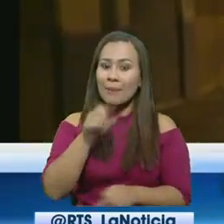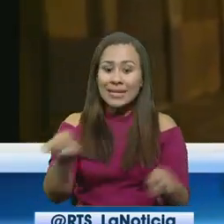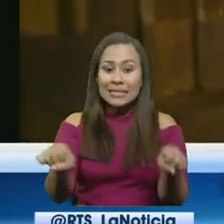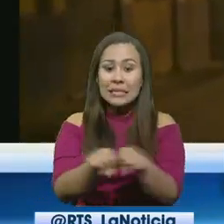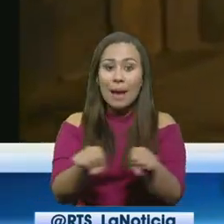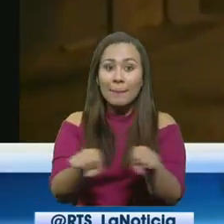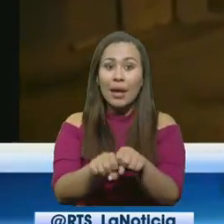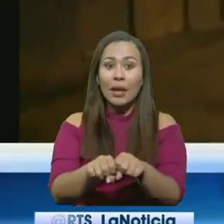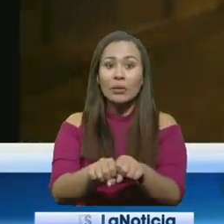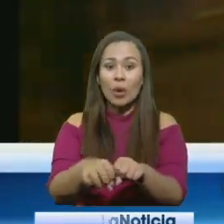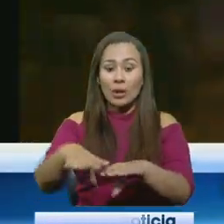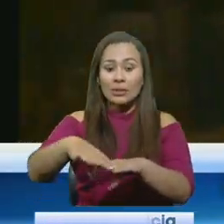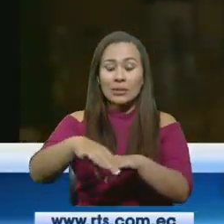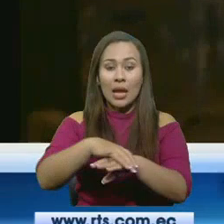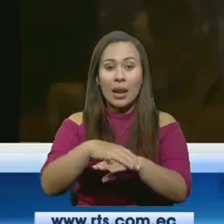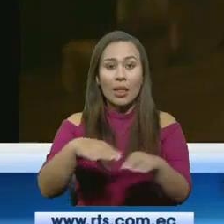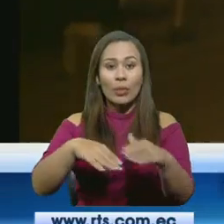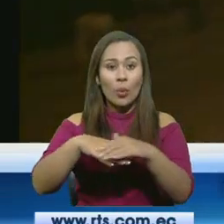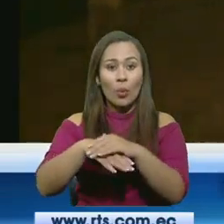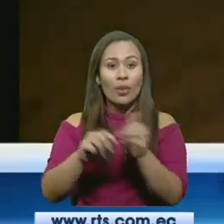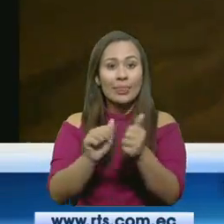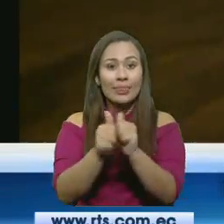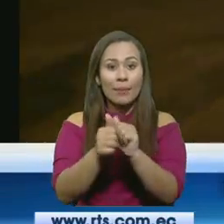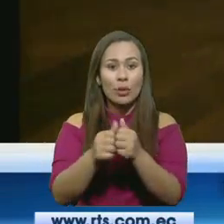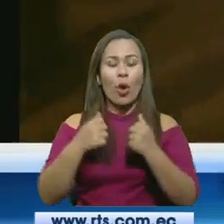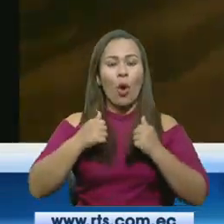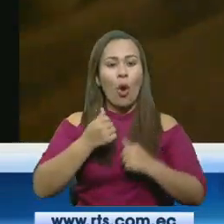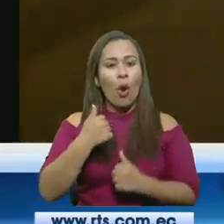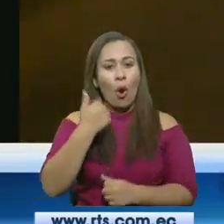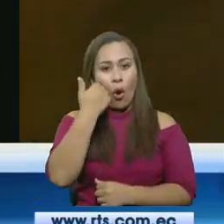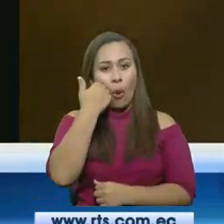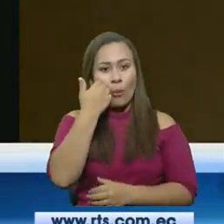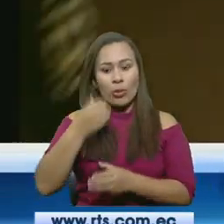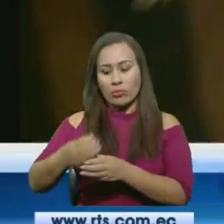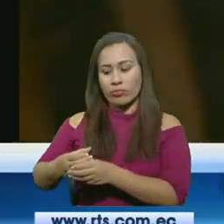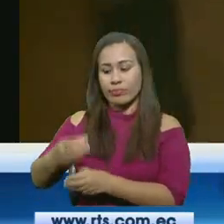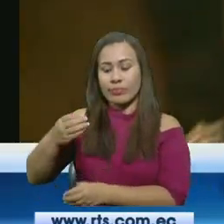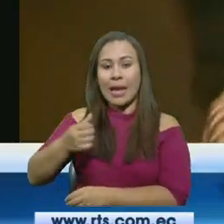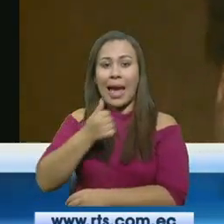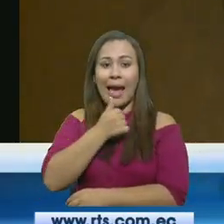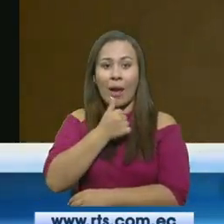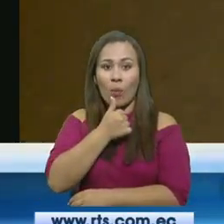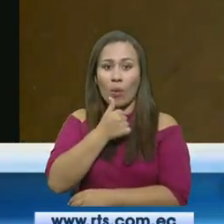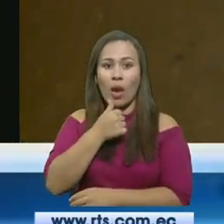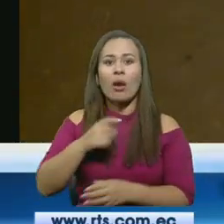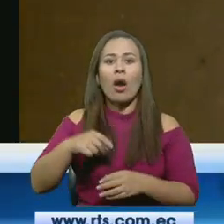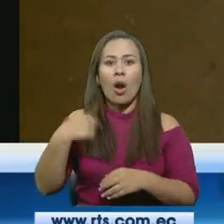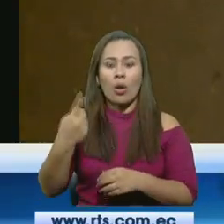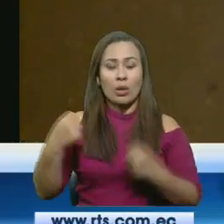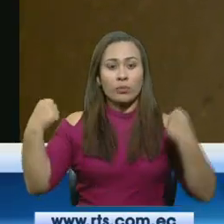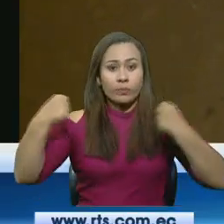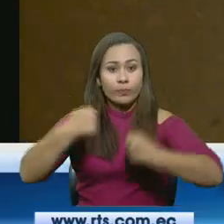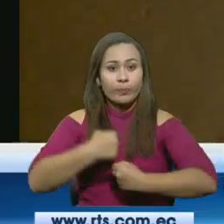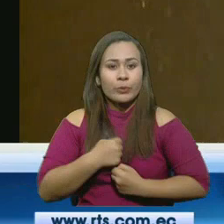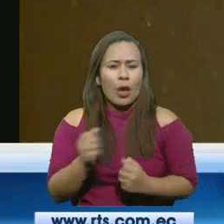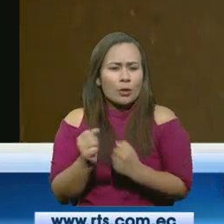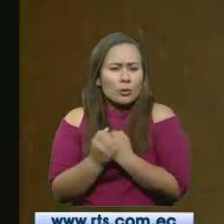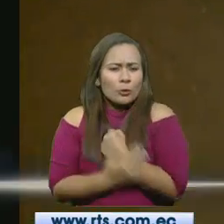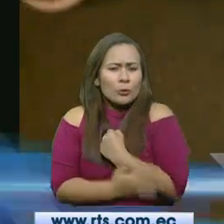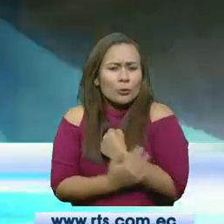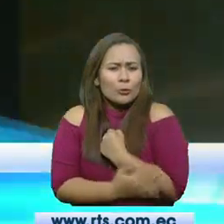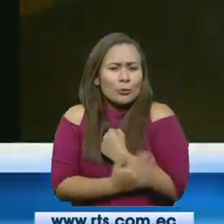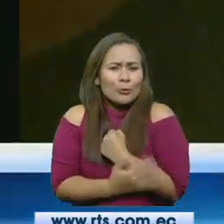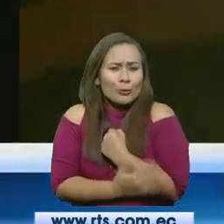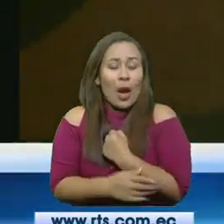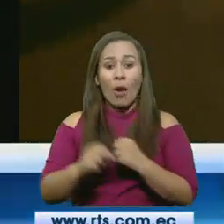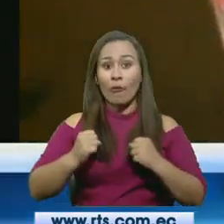zapato cerrado, zapato cómodo, lleve hidratación y también ropa para el frío, porque acá en la capital está haciendo